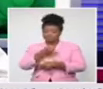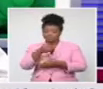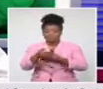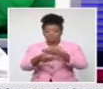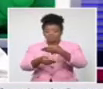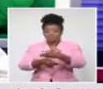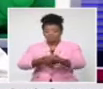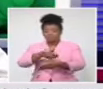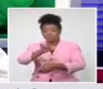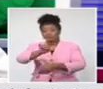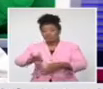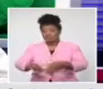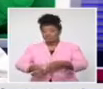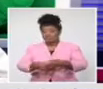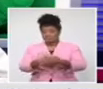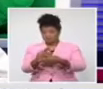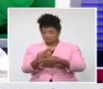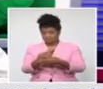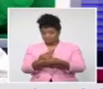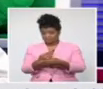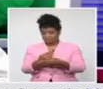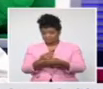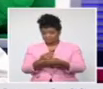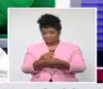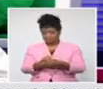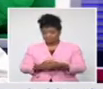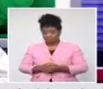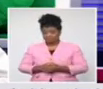de 9 días de estar ingresado,